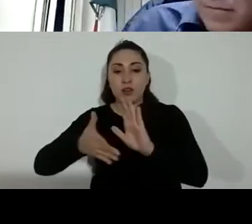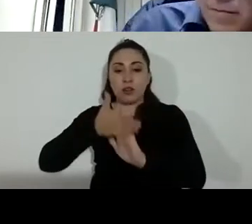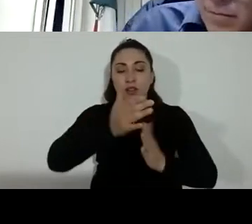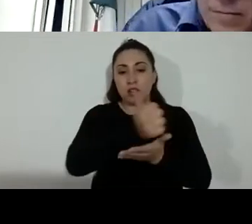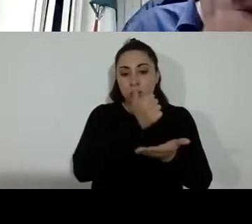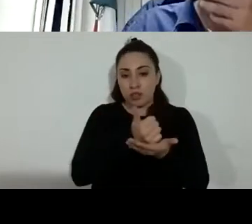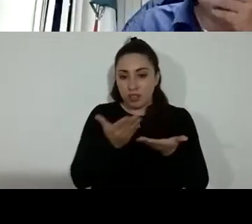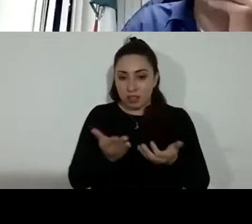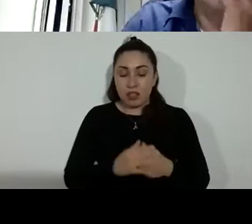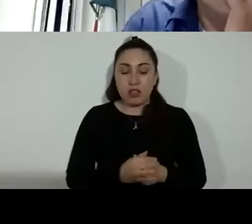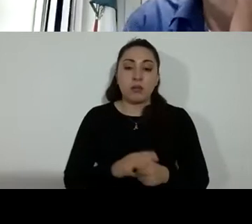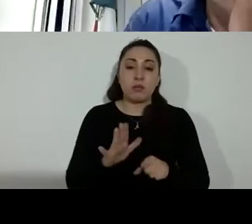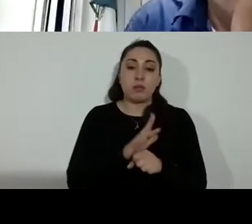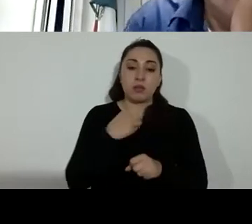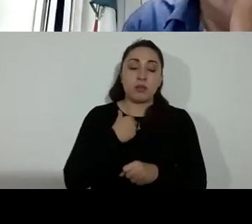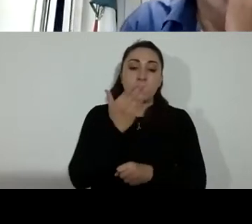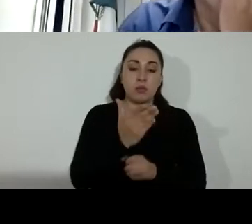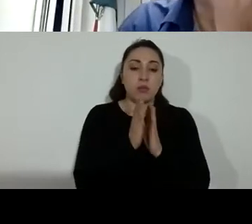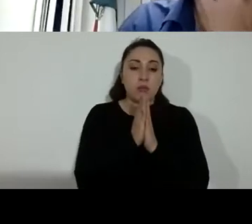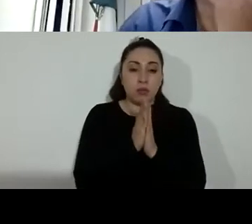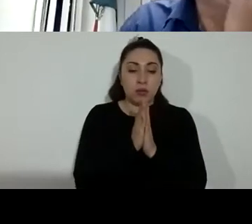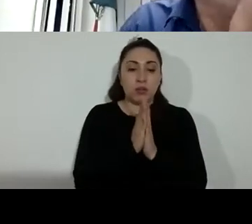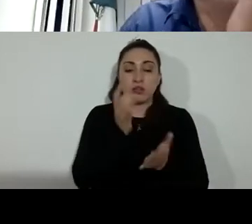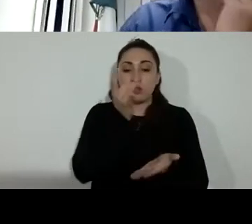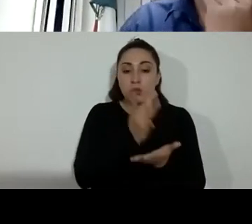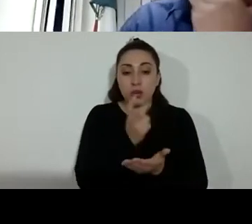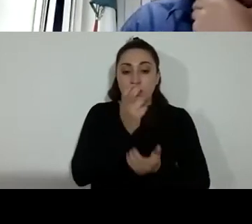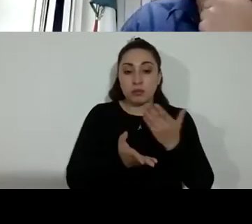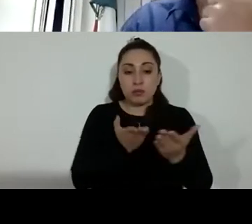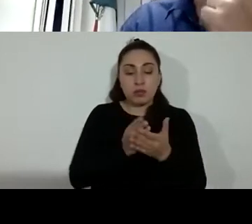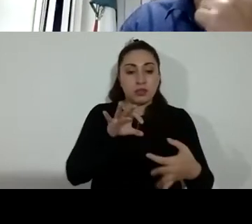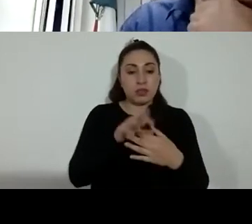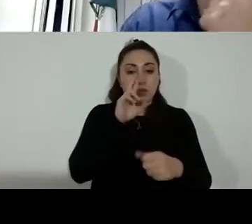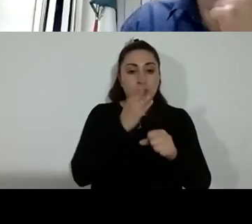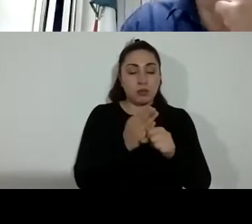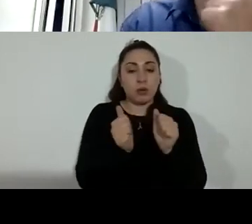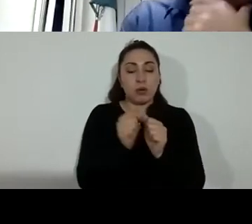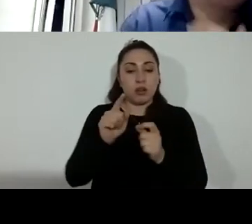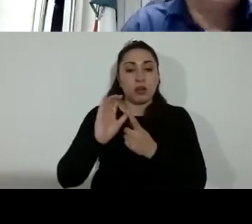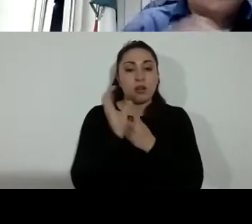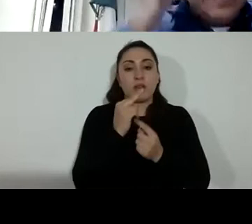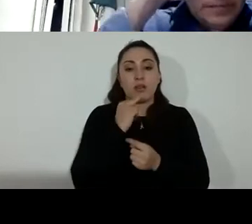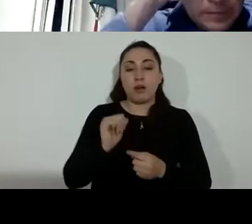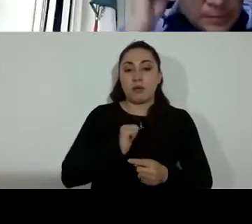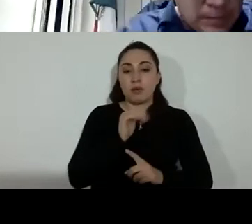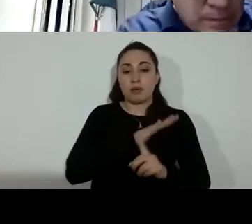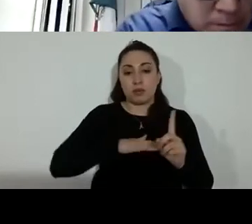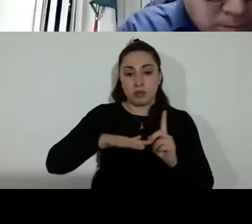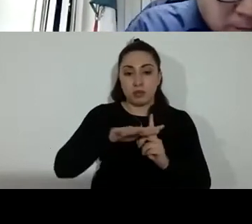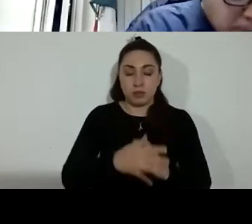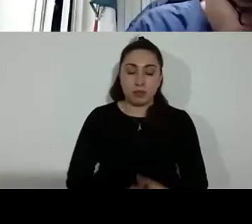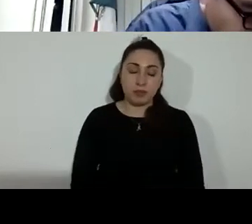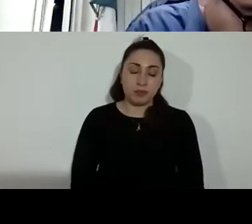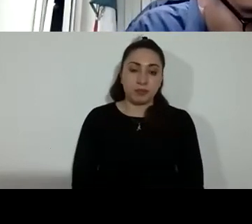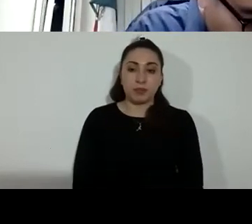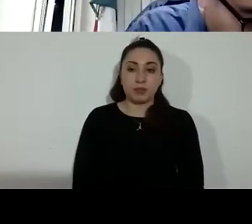sería que, de ser posible, únicamente sea turnada a la Comisión de Uso y Aprovechamiento del